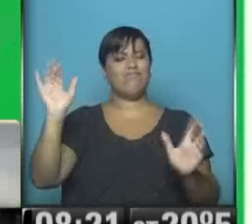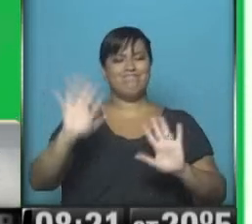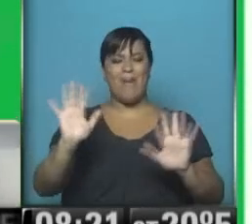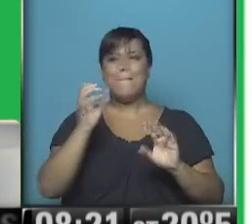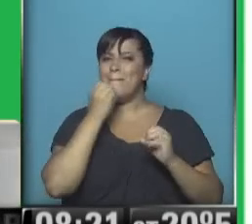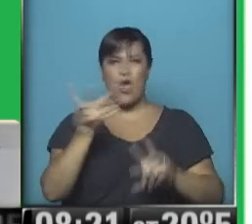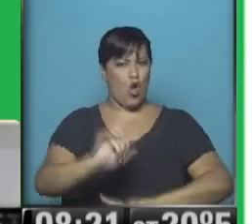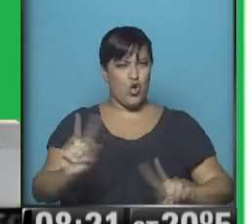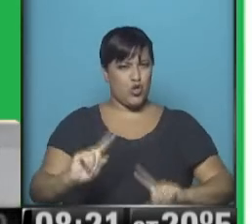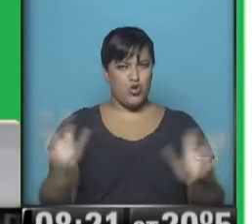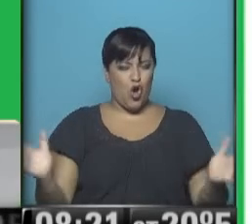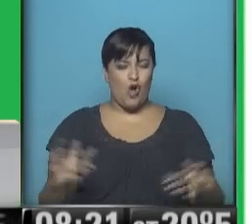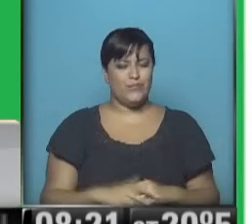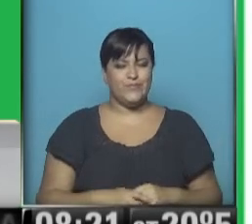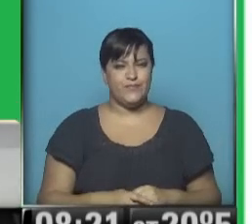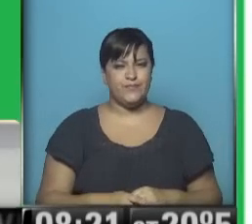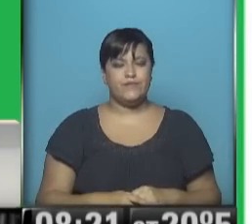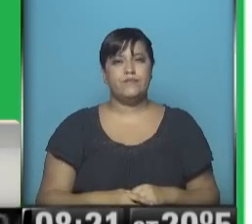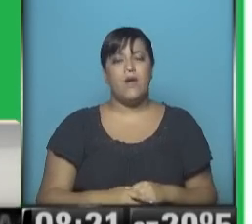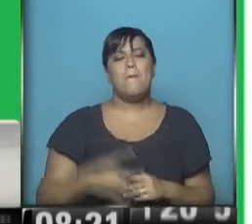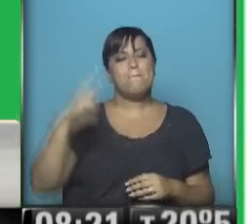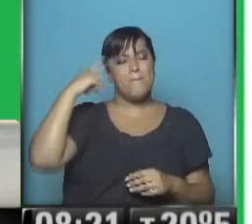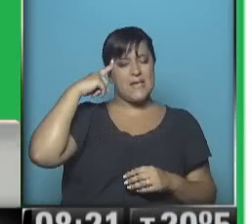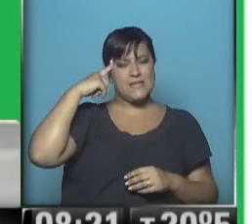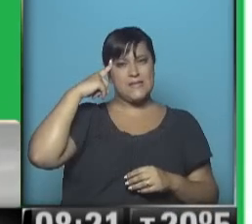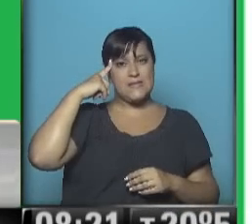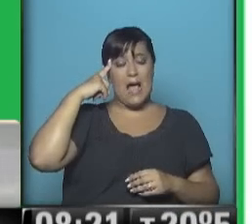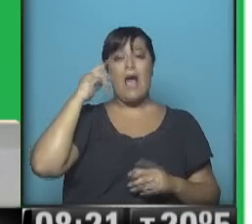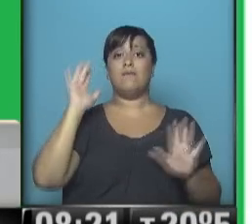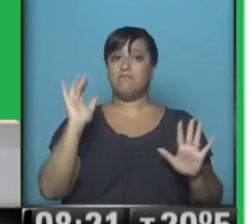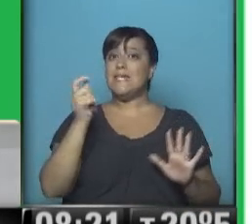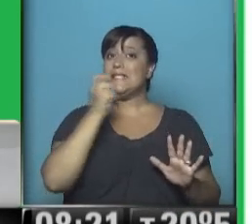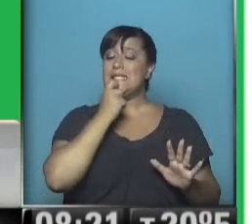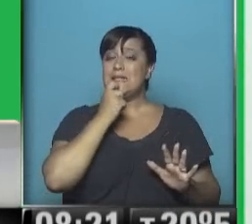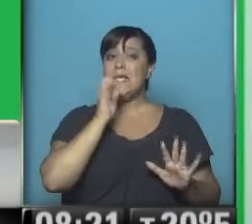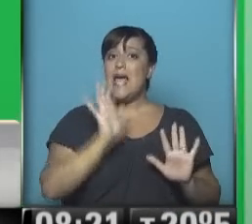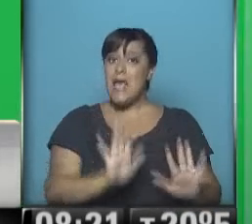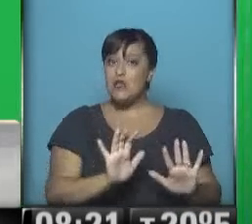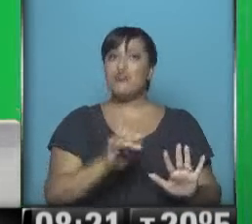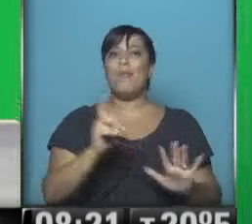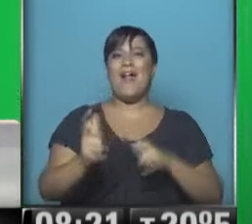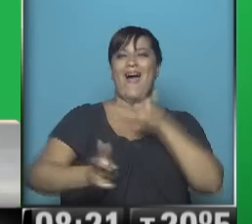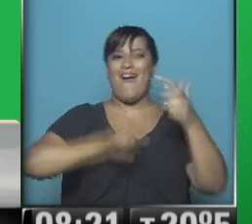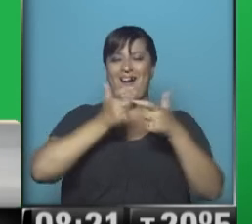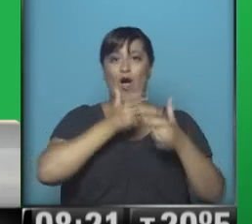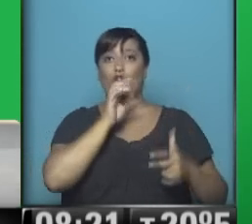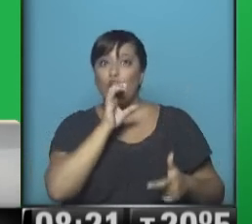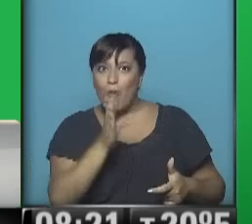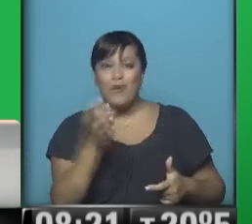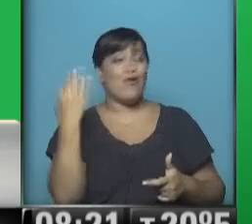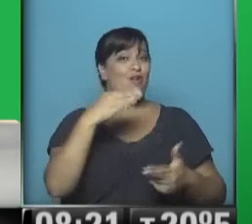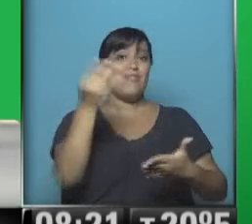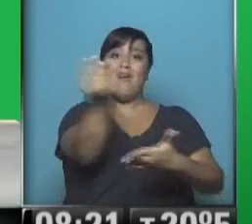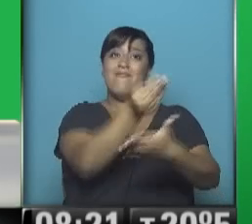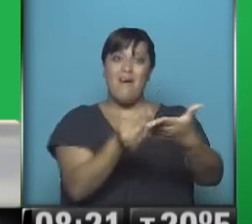quienes cometieron esta locura. Y pensaron, si todo esto lo hicimos para hacer reír, hagamos una tapa que nos